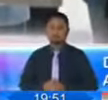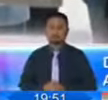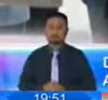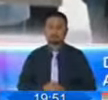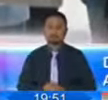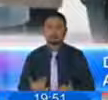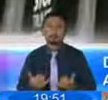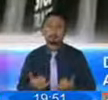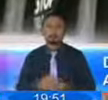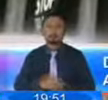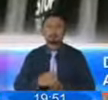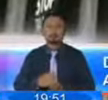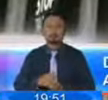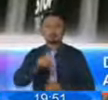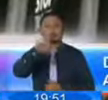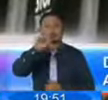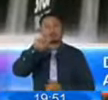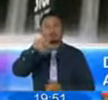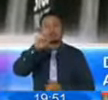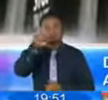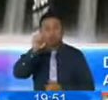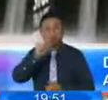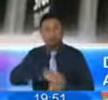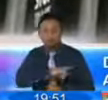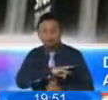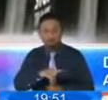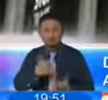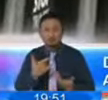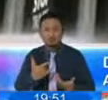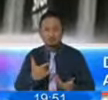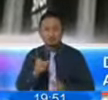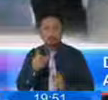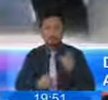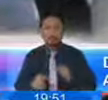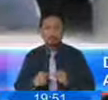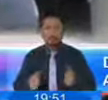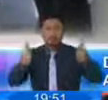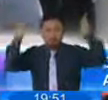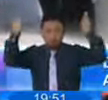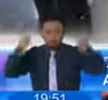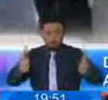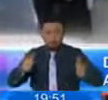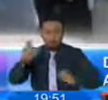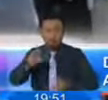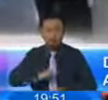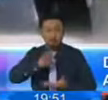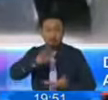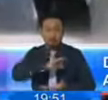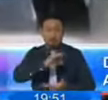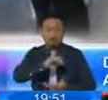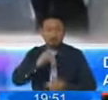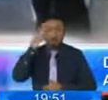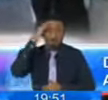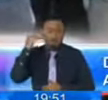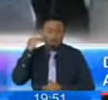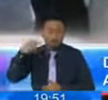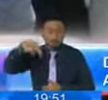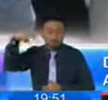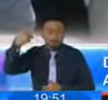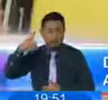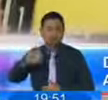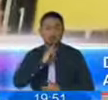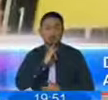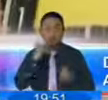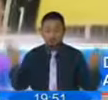Esto mientras en Londres ciudadanos salieron a las calles con pancartas para solicitar a los representantes de Corea del Norte y